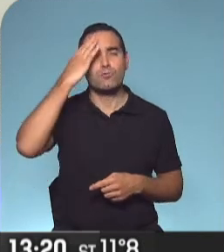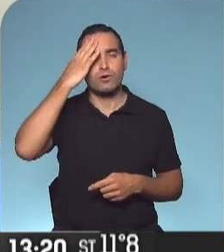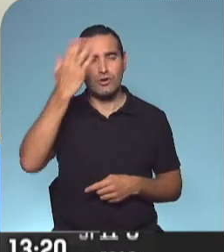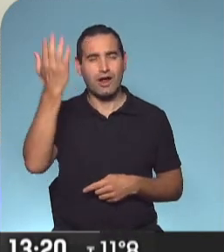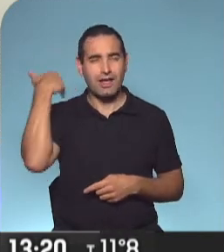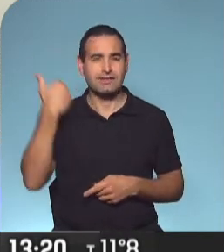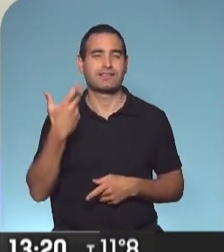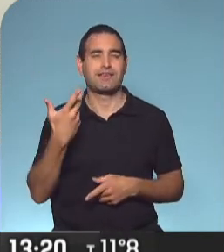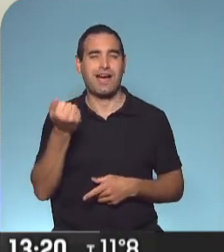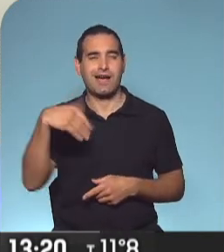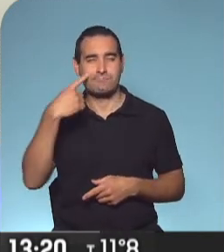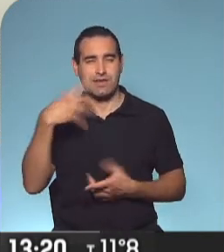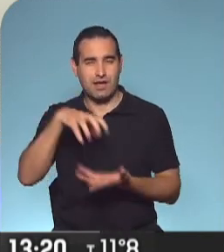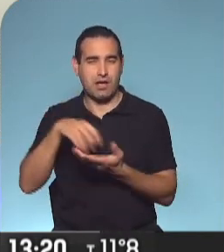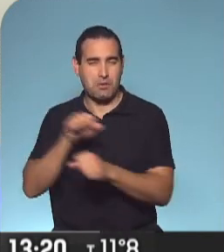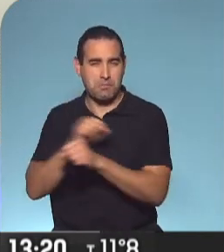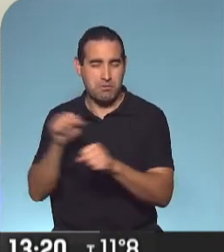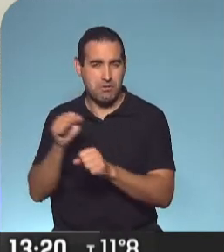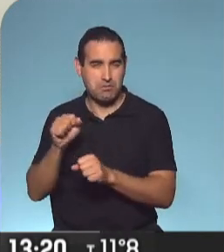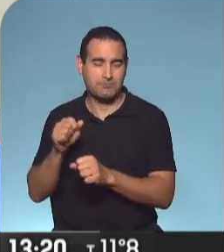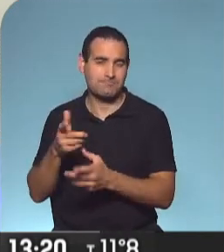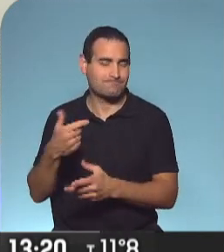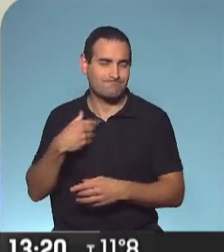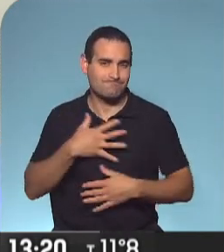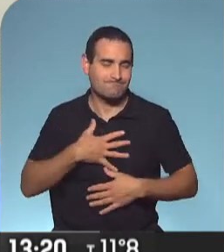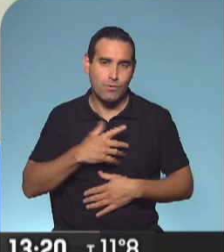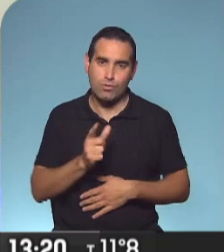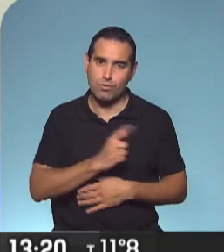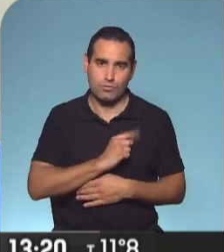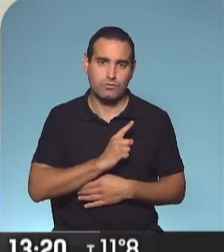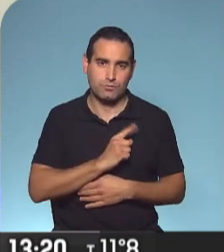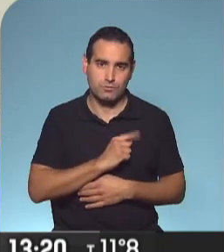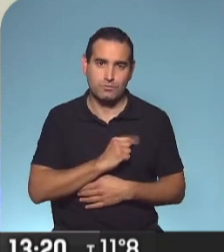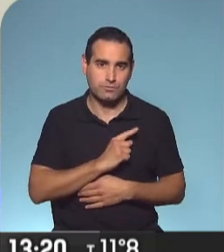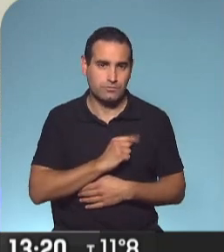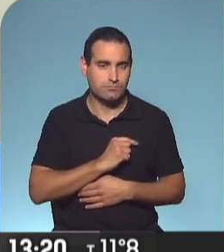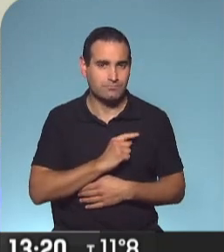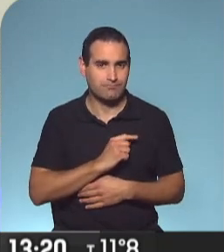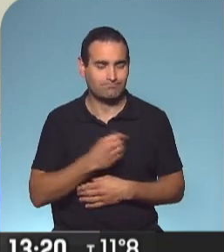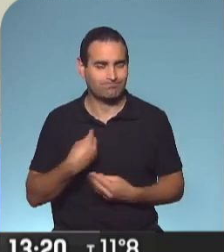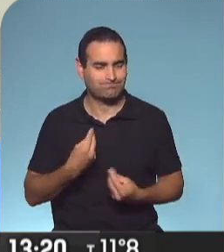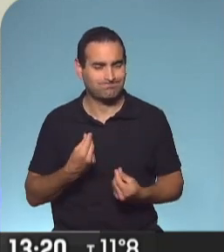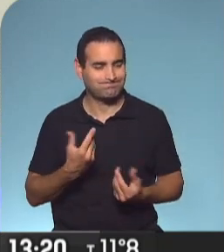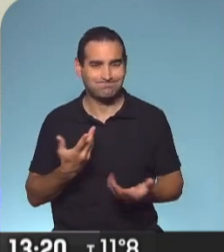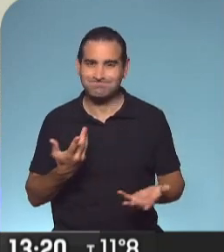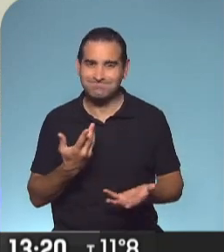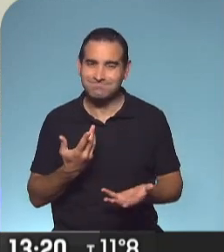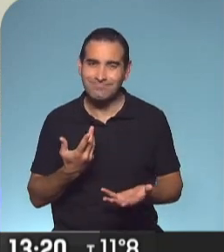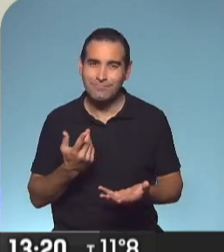todos nosotros es un profundo pesar, un enorme dolor. La sensación de que no